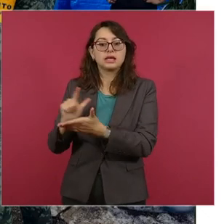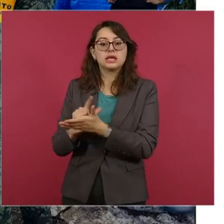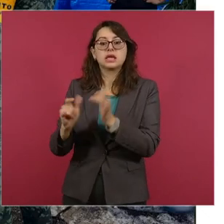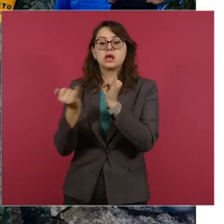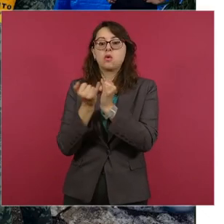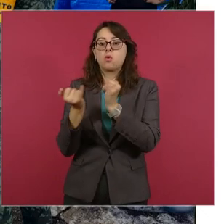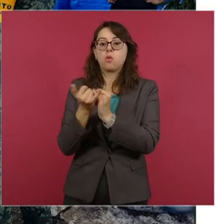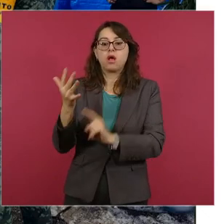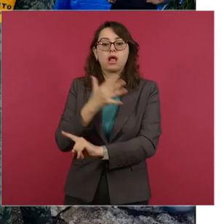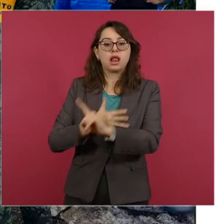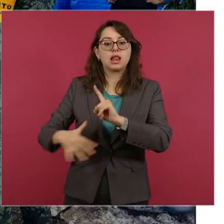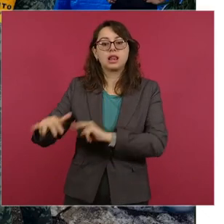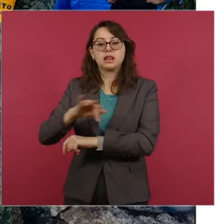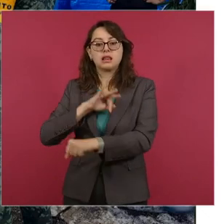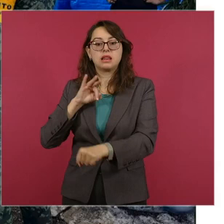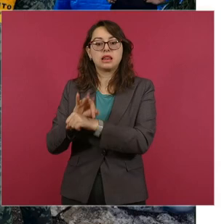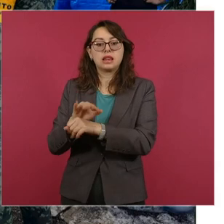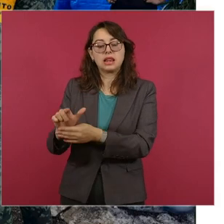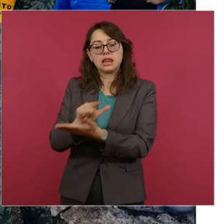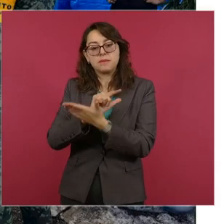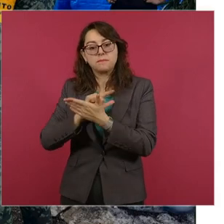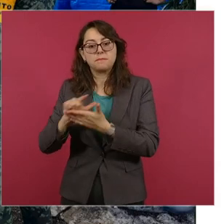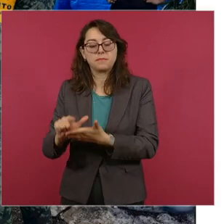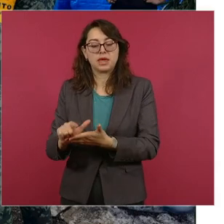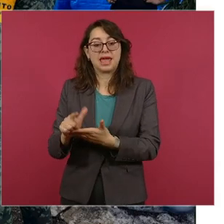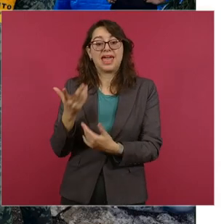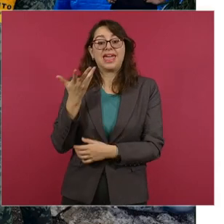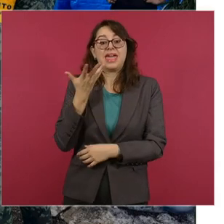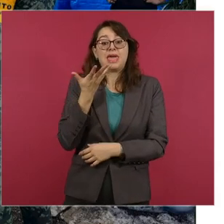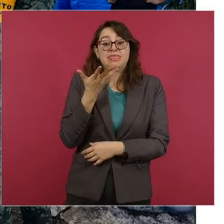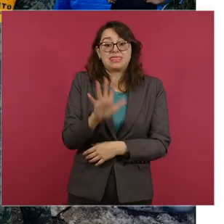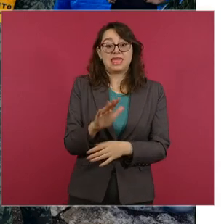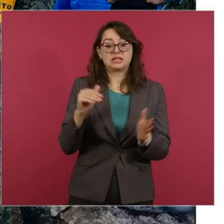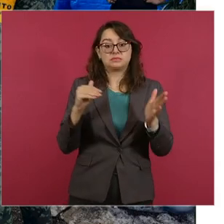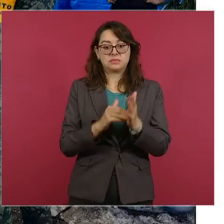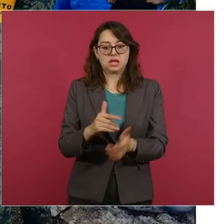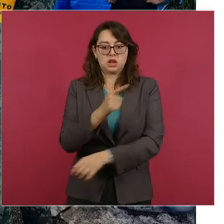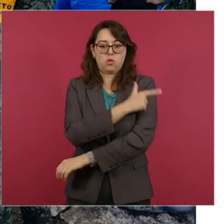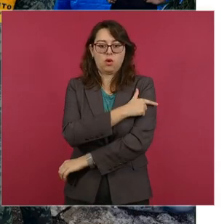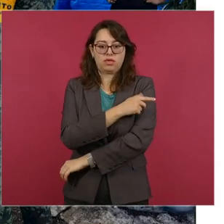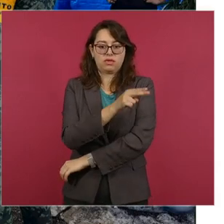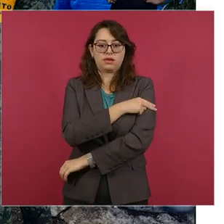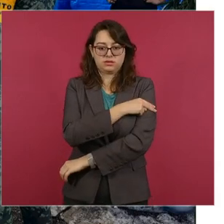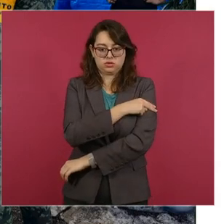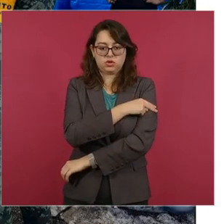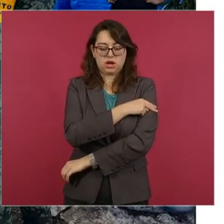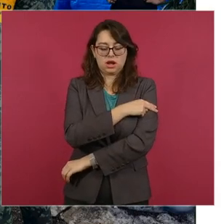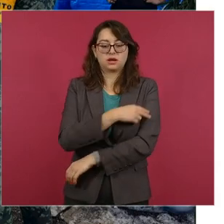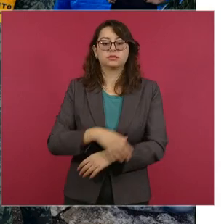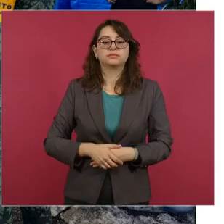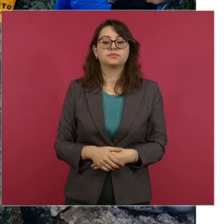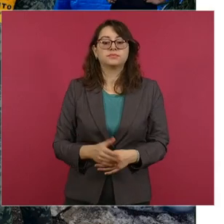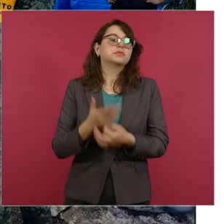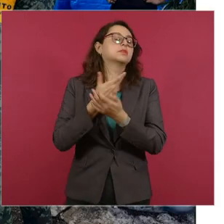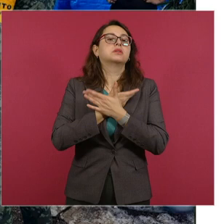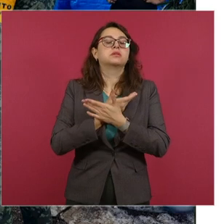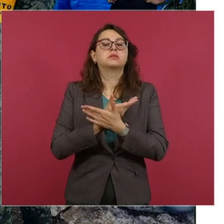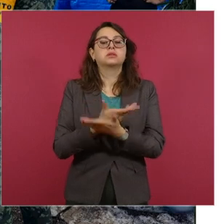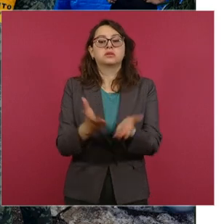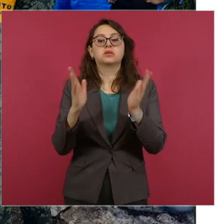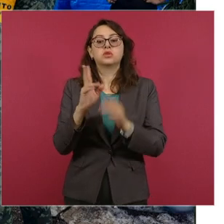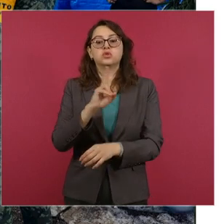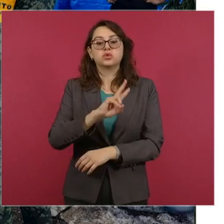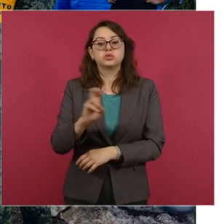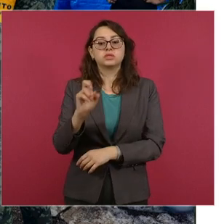y de Coyuca con 10.000 elementos de la Guardia Nacional. Se han distribuido hasta el día de ayer